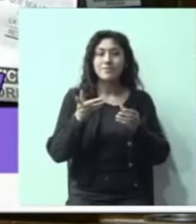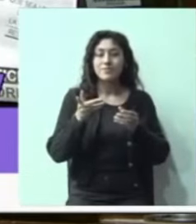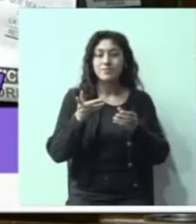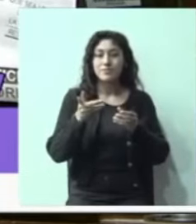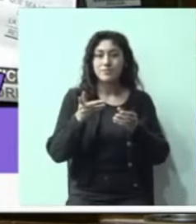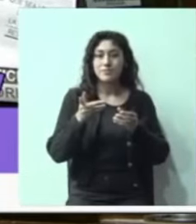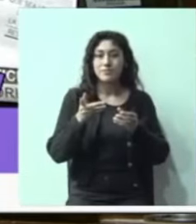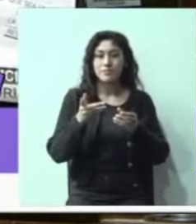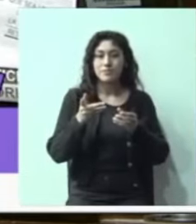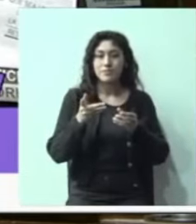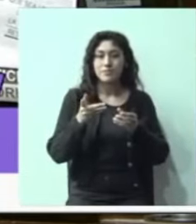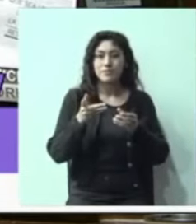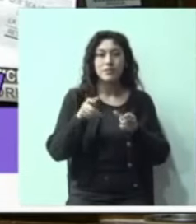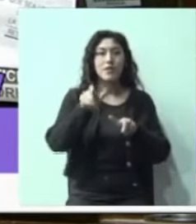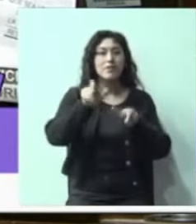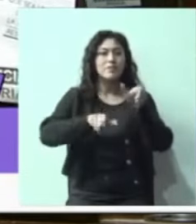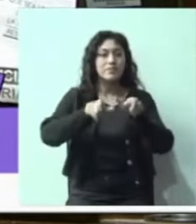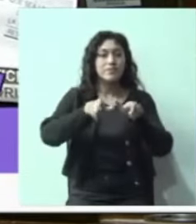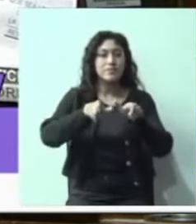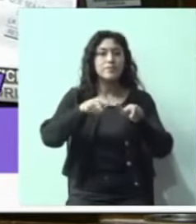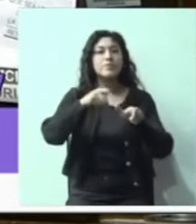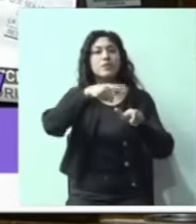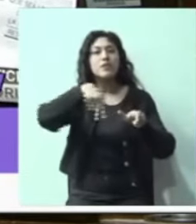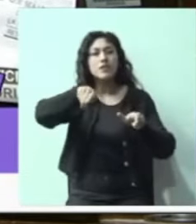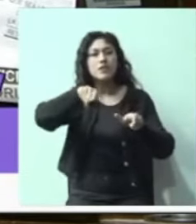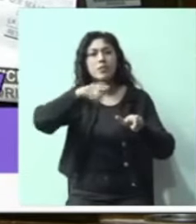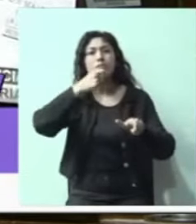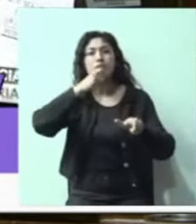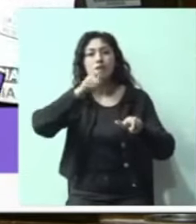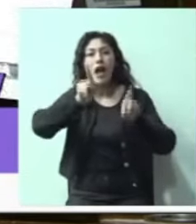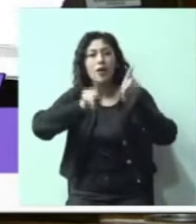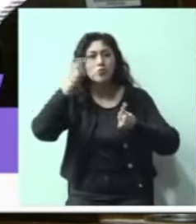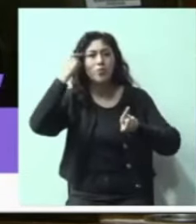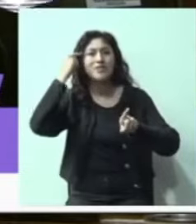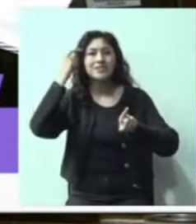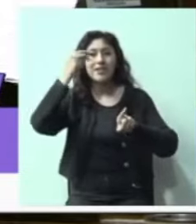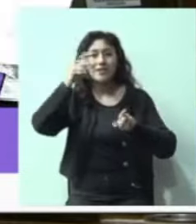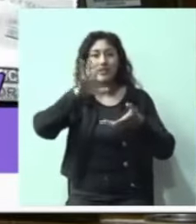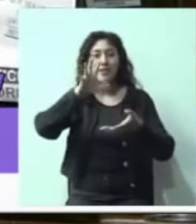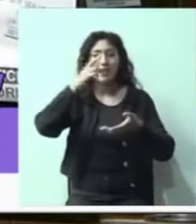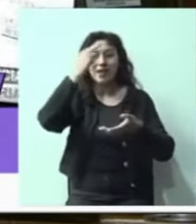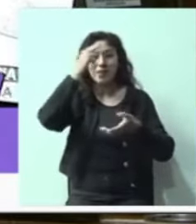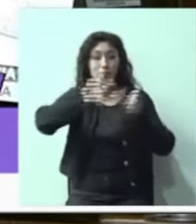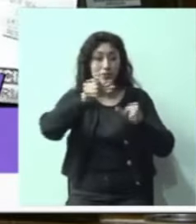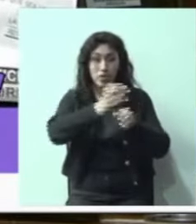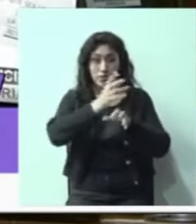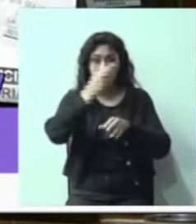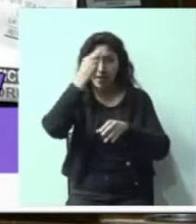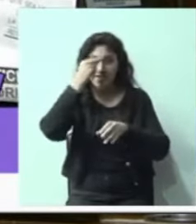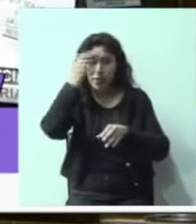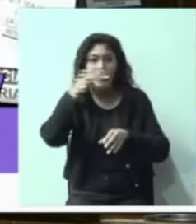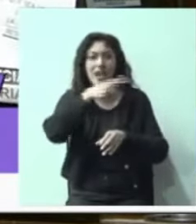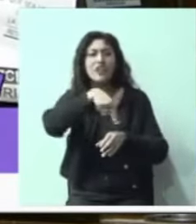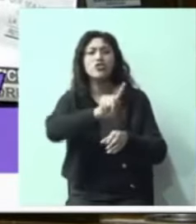A nadie se le puede pasar por la cabeza que enfermería no sea parte del equipo profesional de salud.